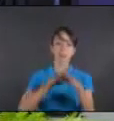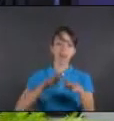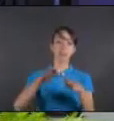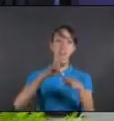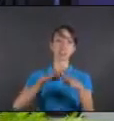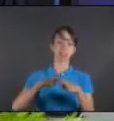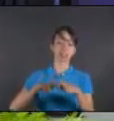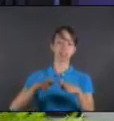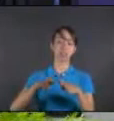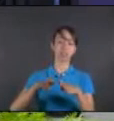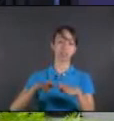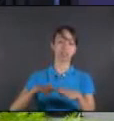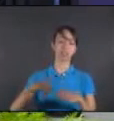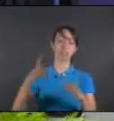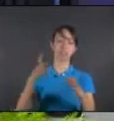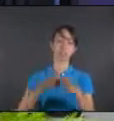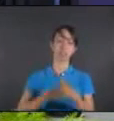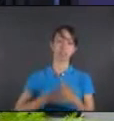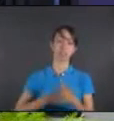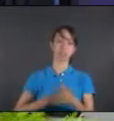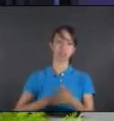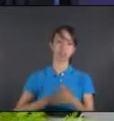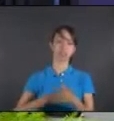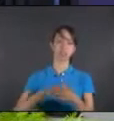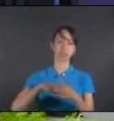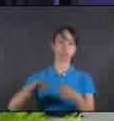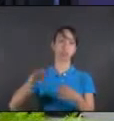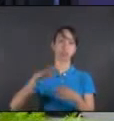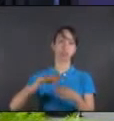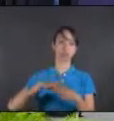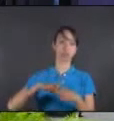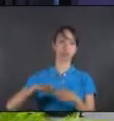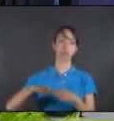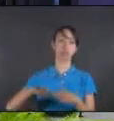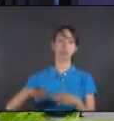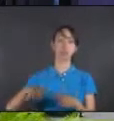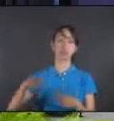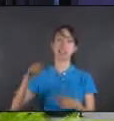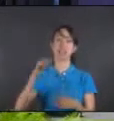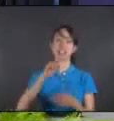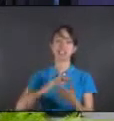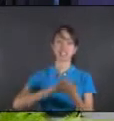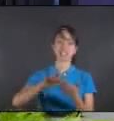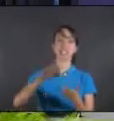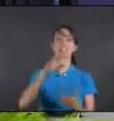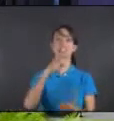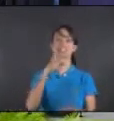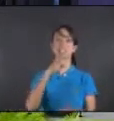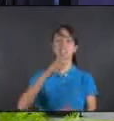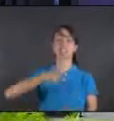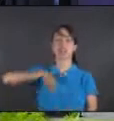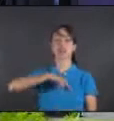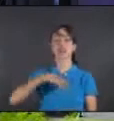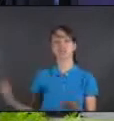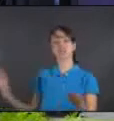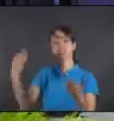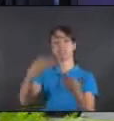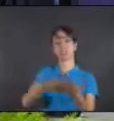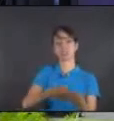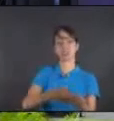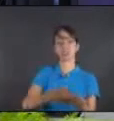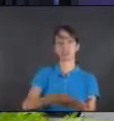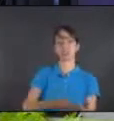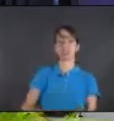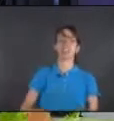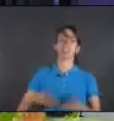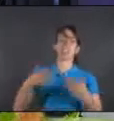que obedezcas, porque Dios se agrada más de la obediencia que los sacrificios. Solo obedece